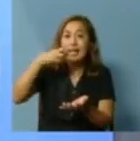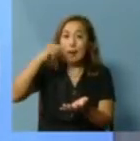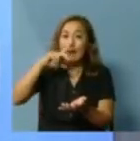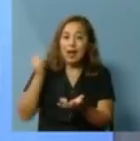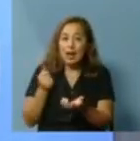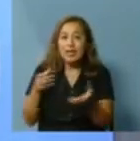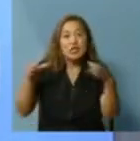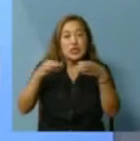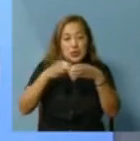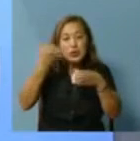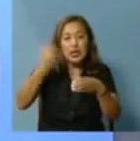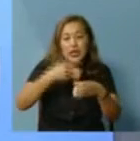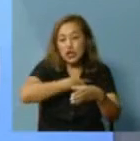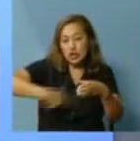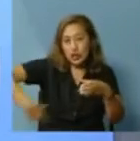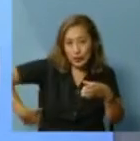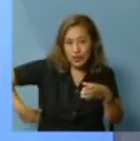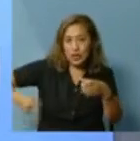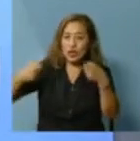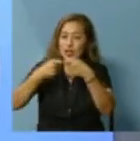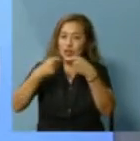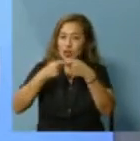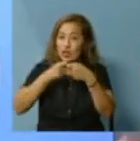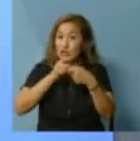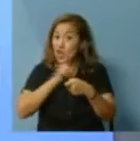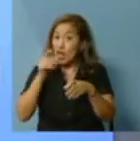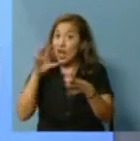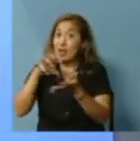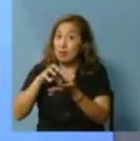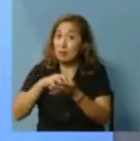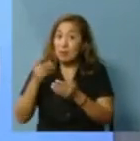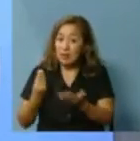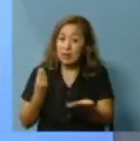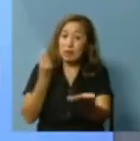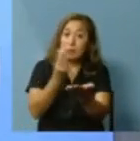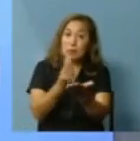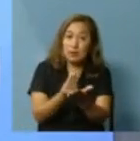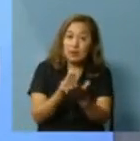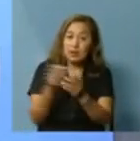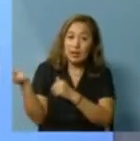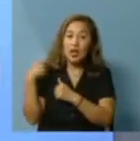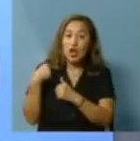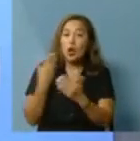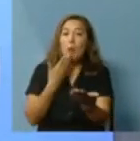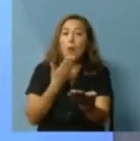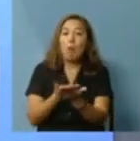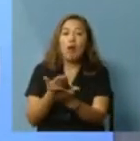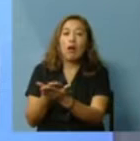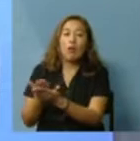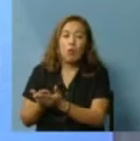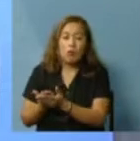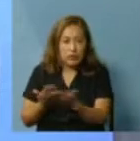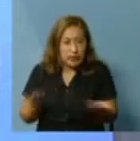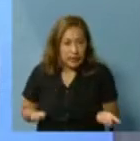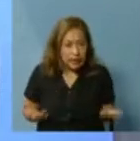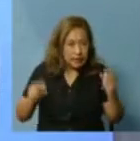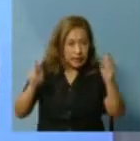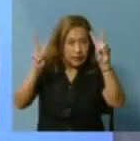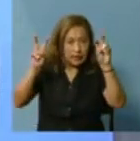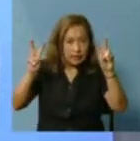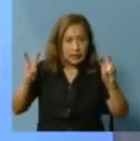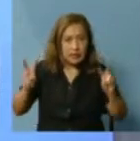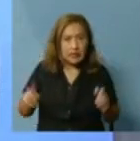con el gobernador con el gremio es cierto que es el que viene planteando diversos usted